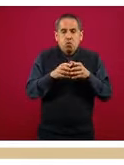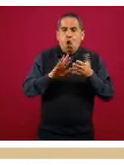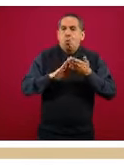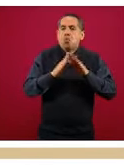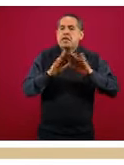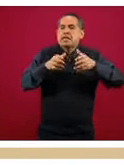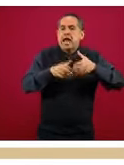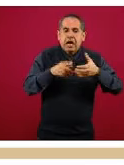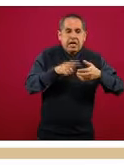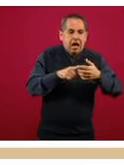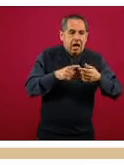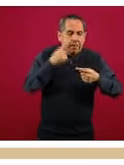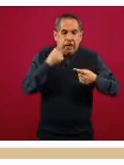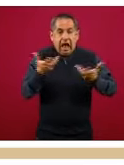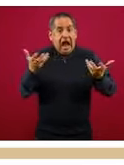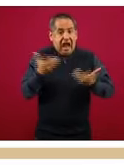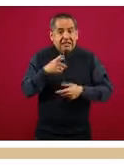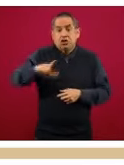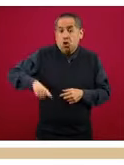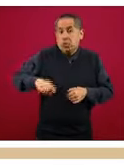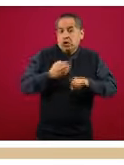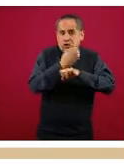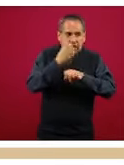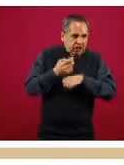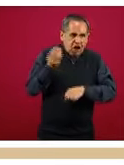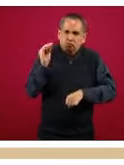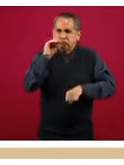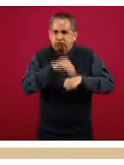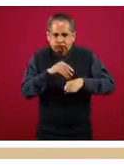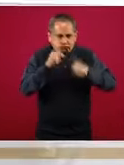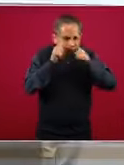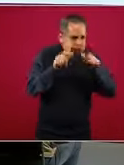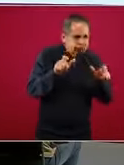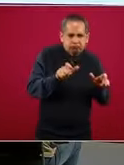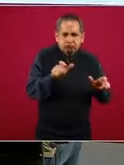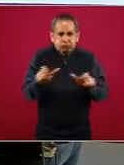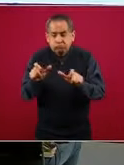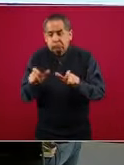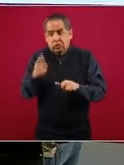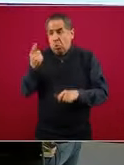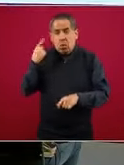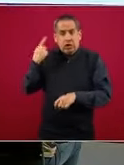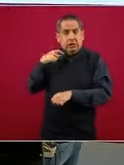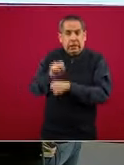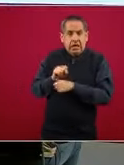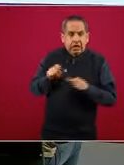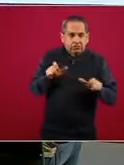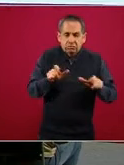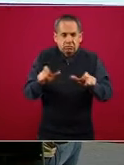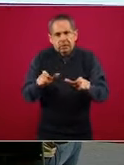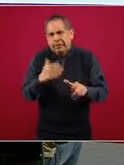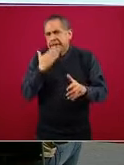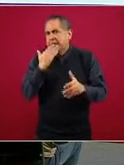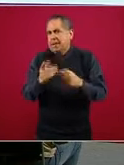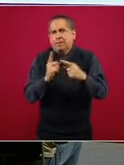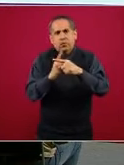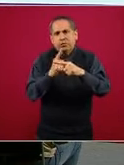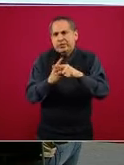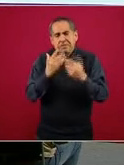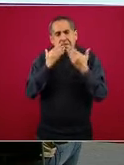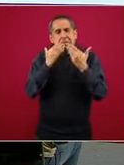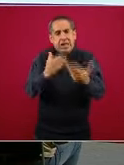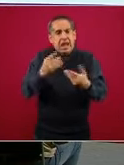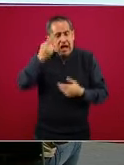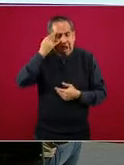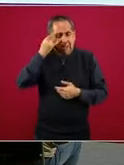comunitaria por acción del gobierno estatal, la ha establecido ya desde hace varias semanas. Eso es muy positivo,